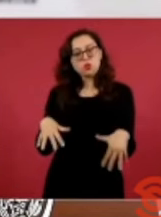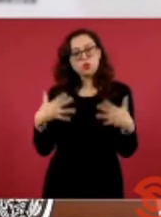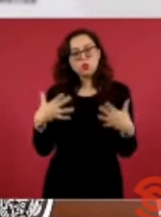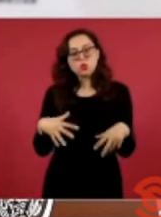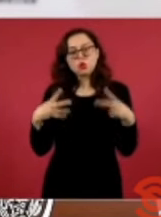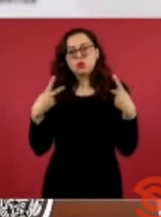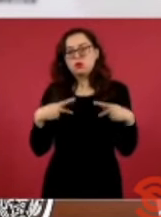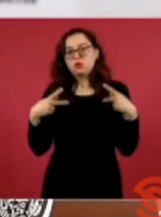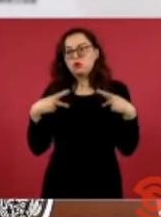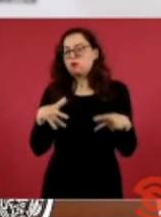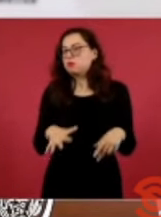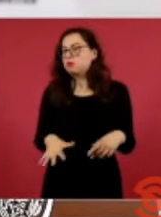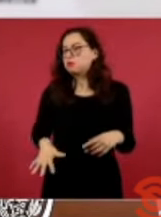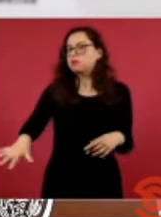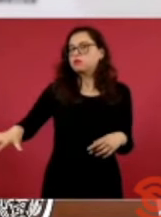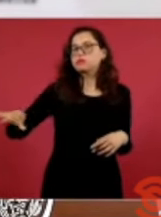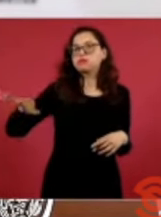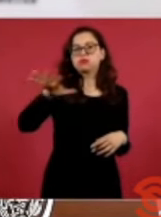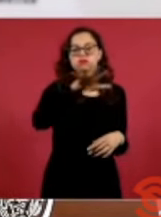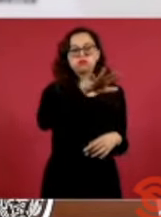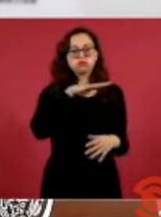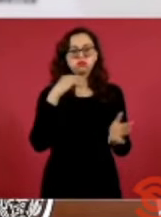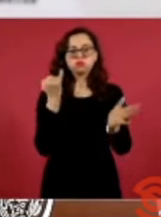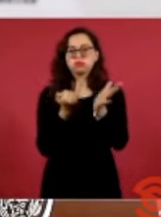en el tiempo que llevamos.